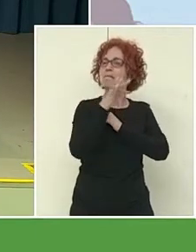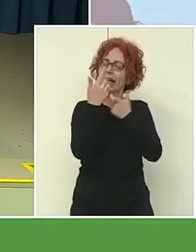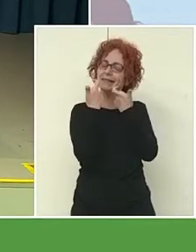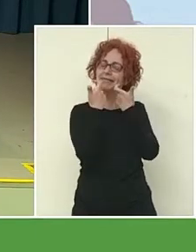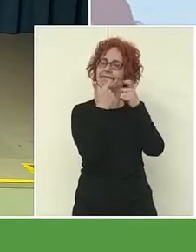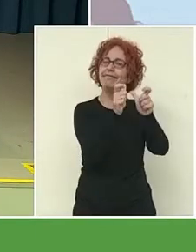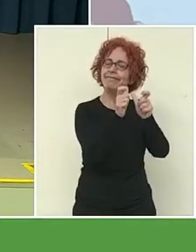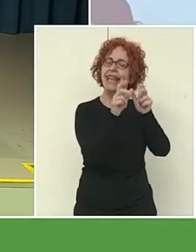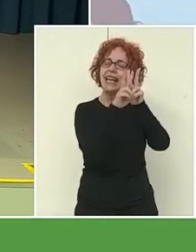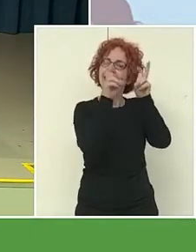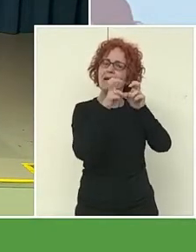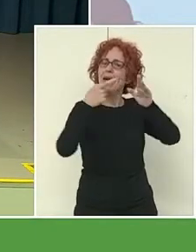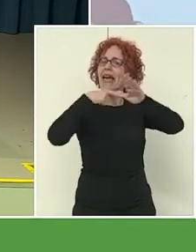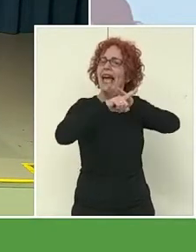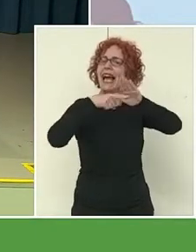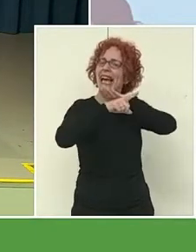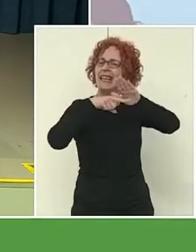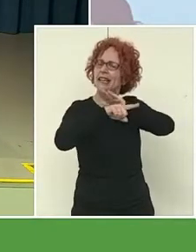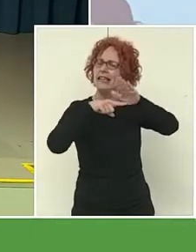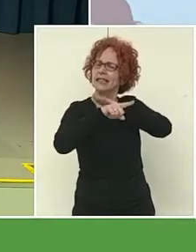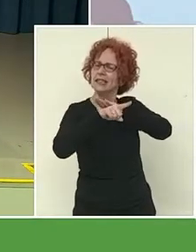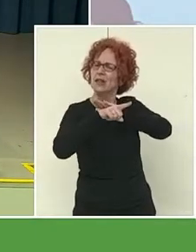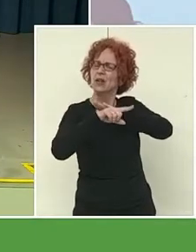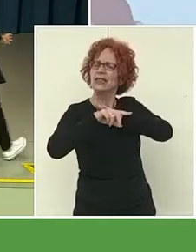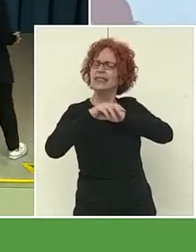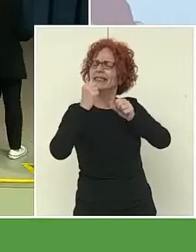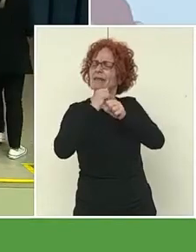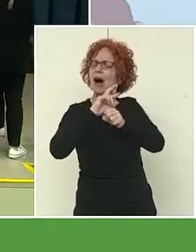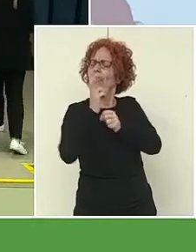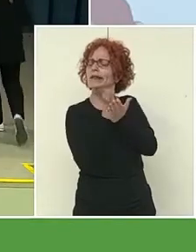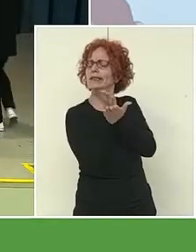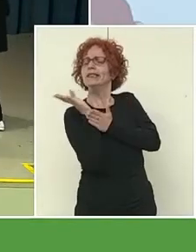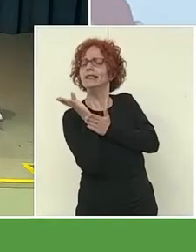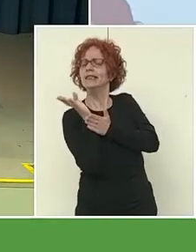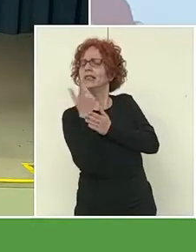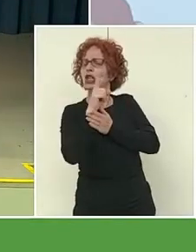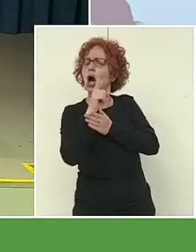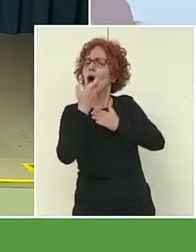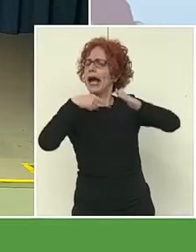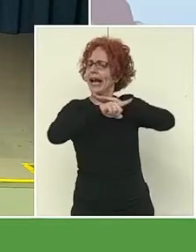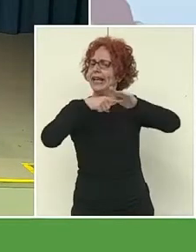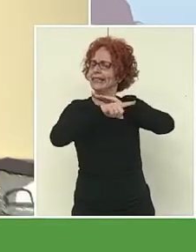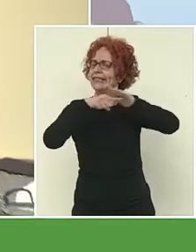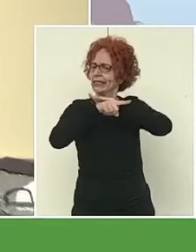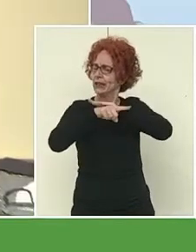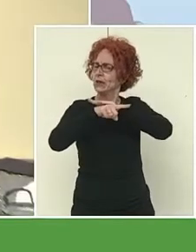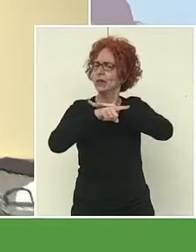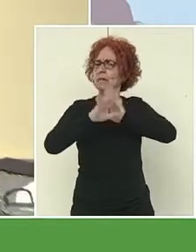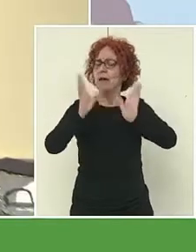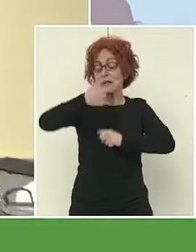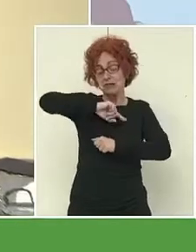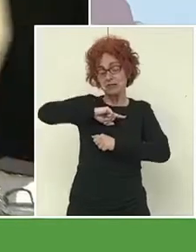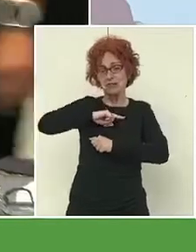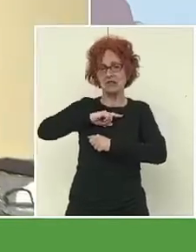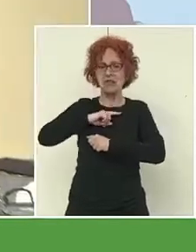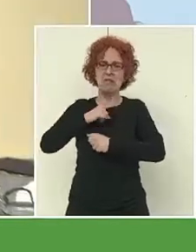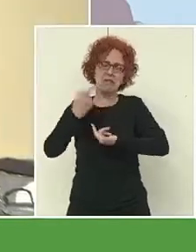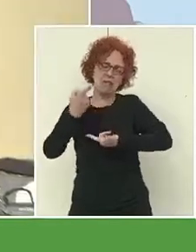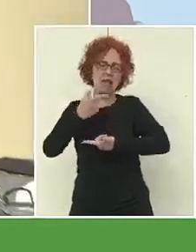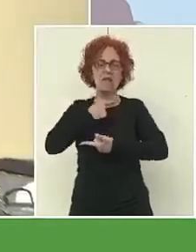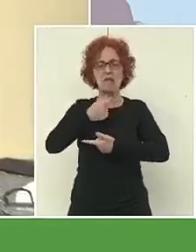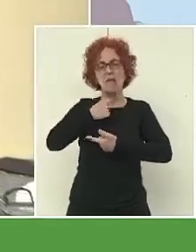la gestión, pero es verdad que son menos, como decimos nosotros en el argot, que cacharreamos,